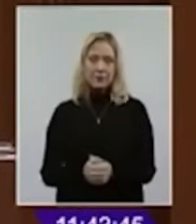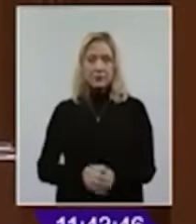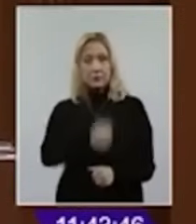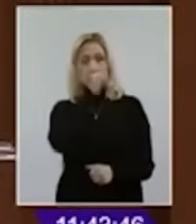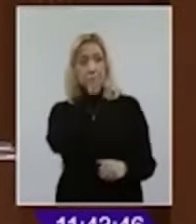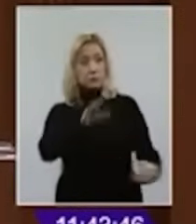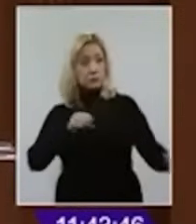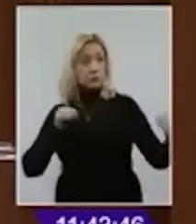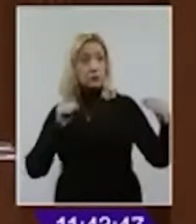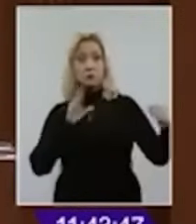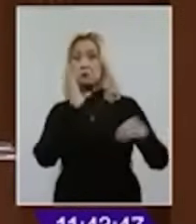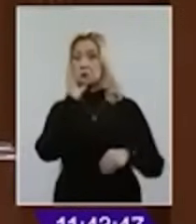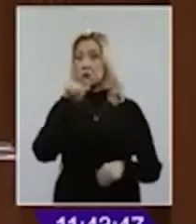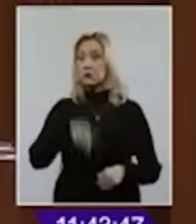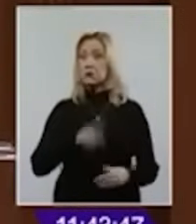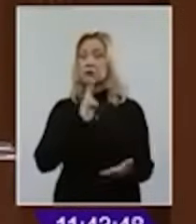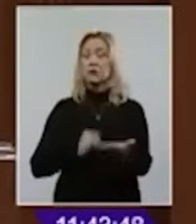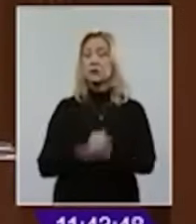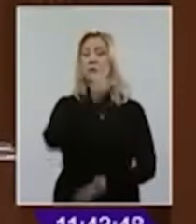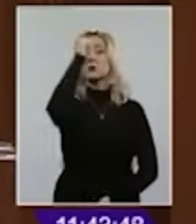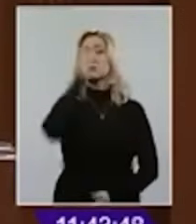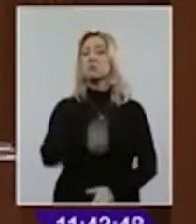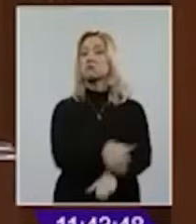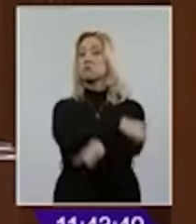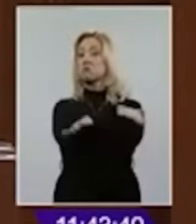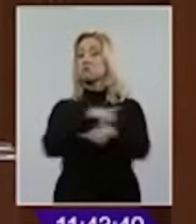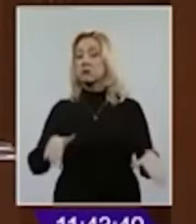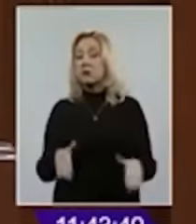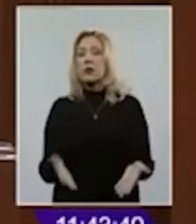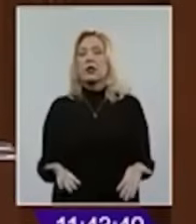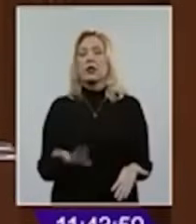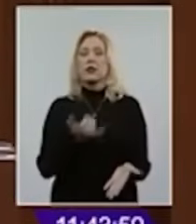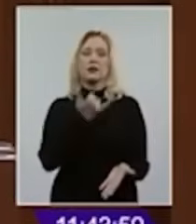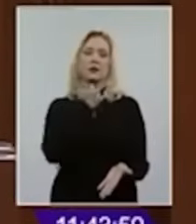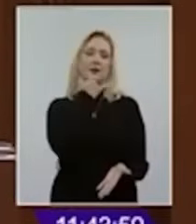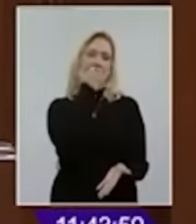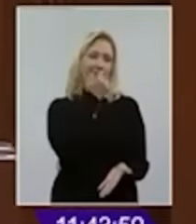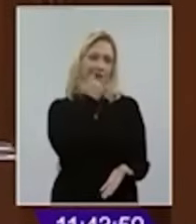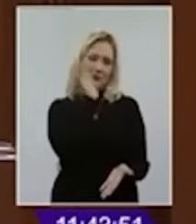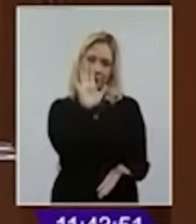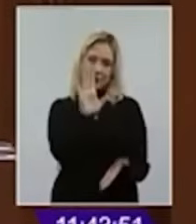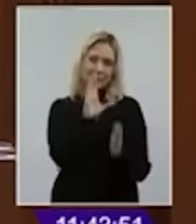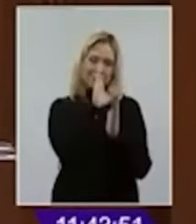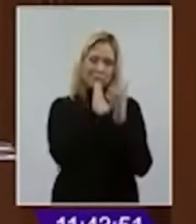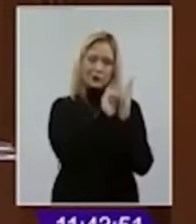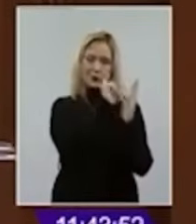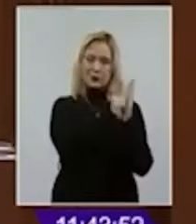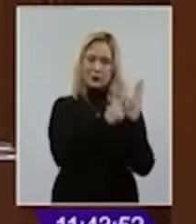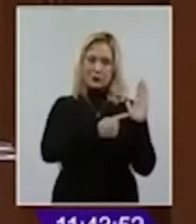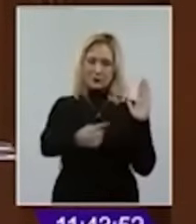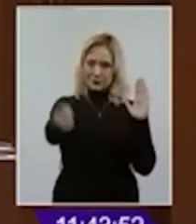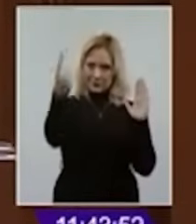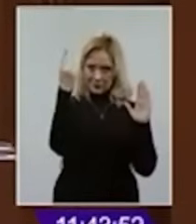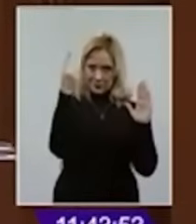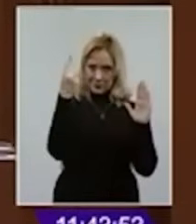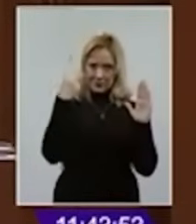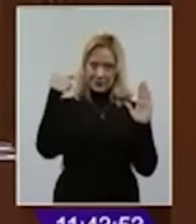decisiones la ha llevado a confundir jerarquía de la Constitución con jerarquía de la instancia.